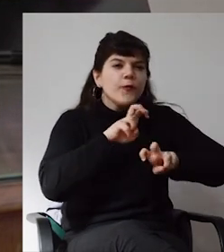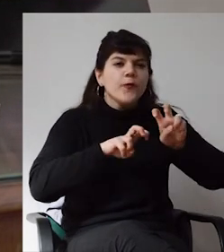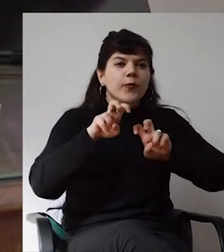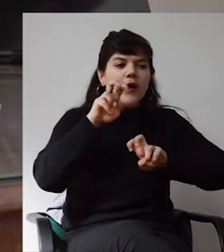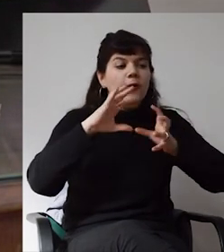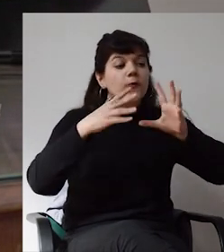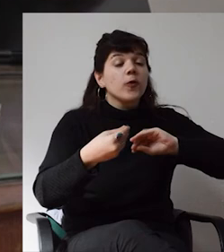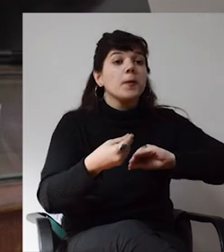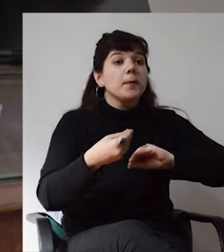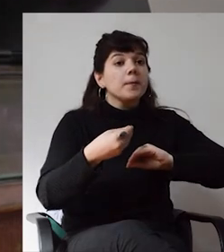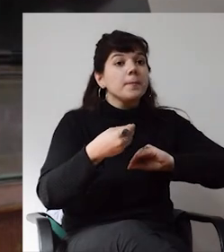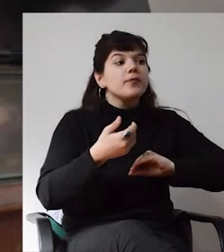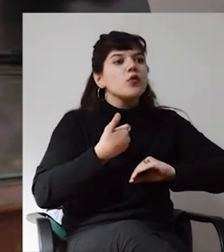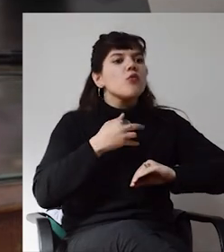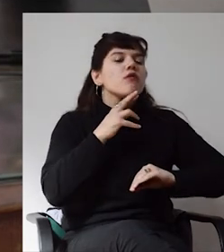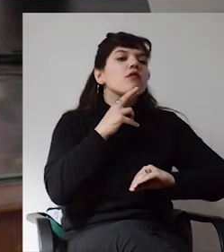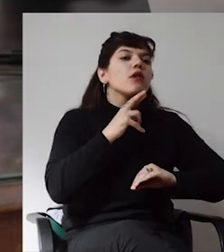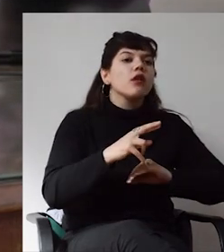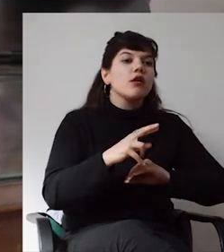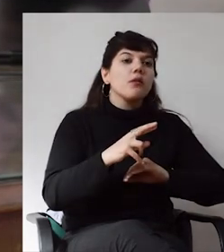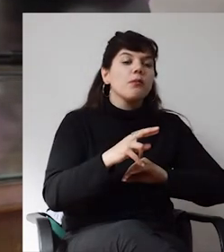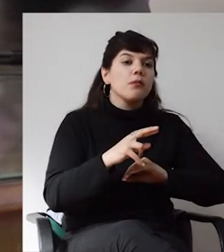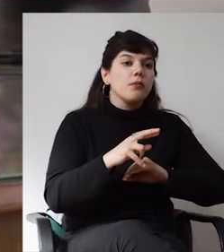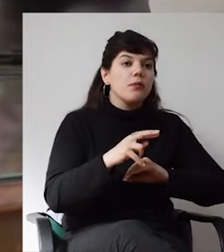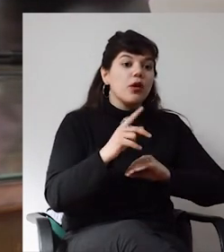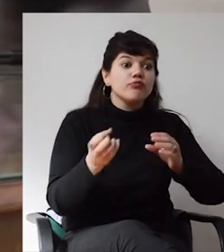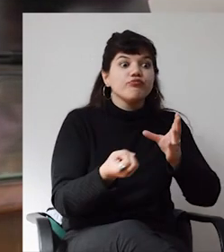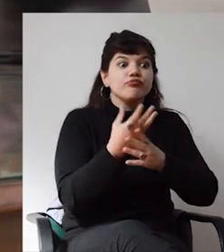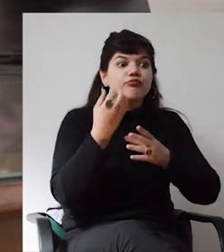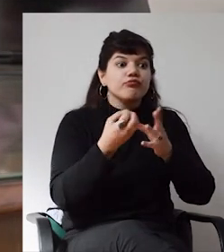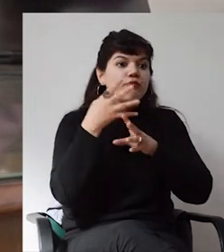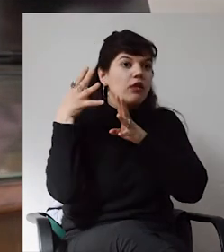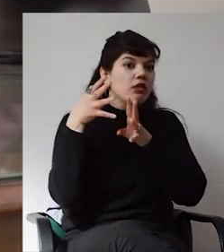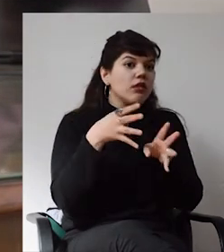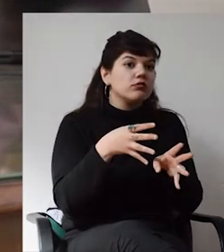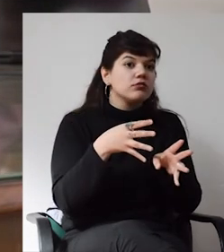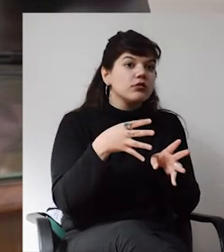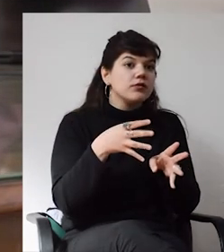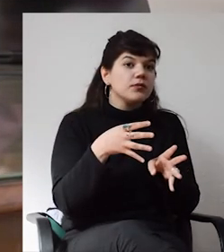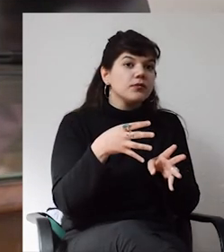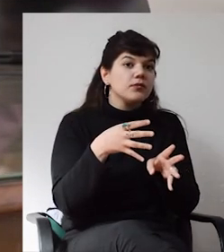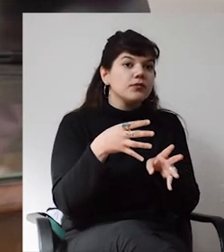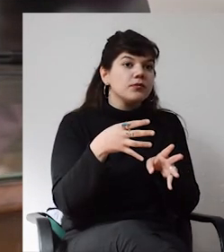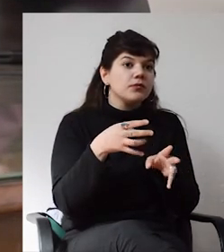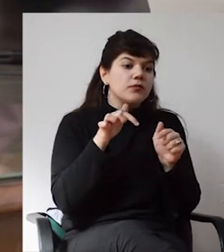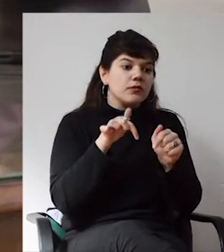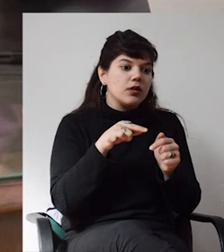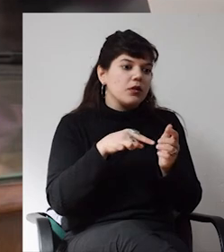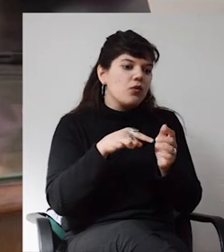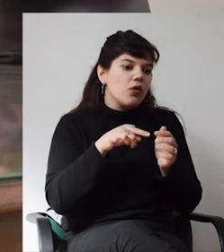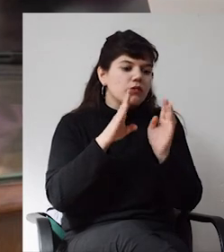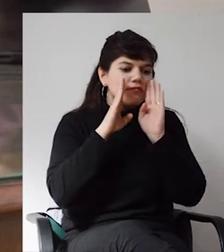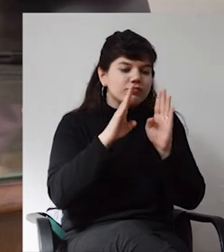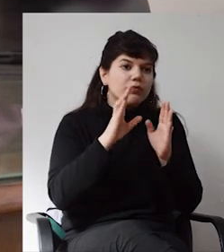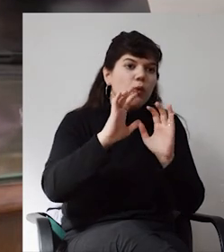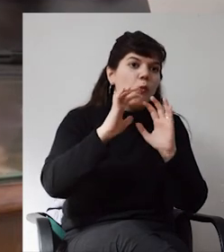buscando la forma de responder a los nuevos desafíos que se le